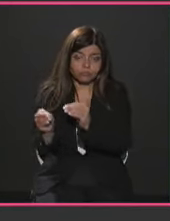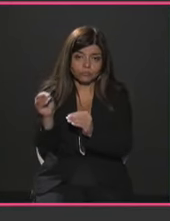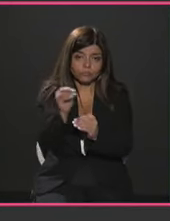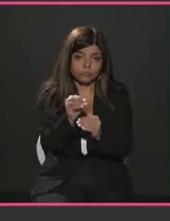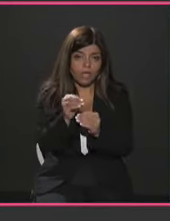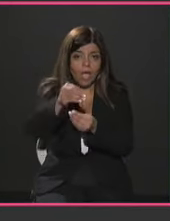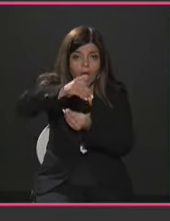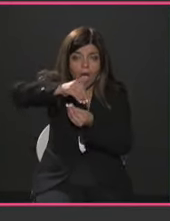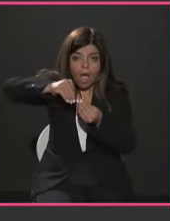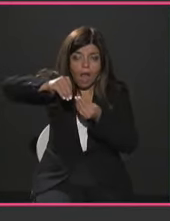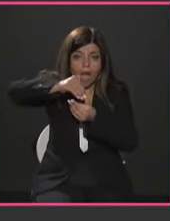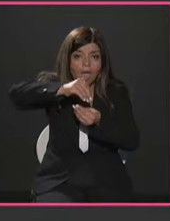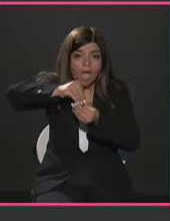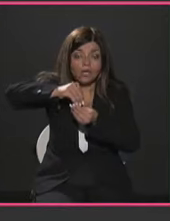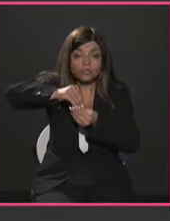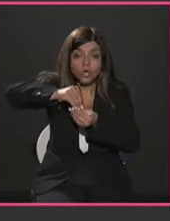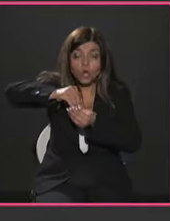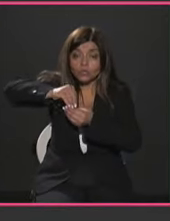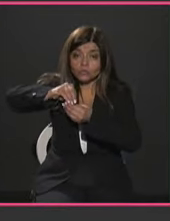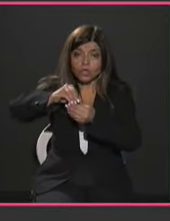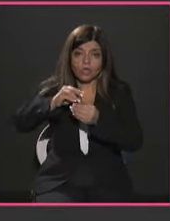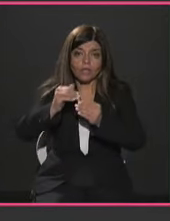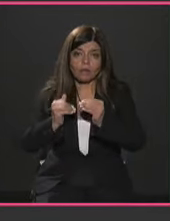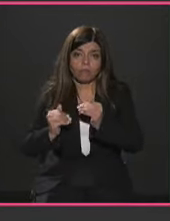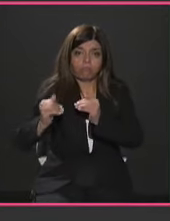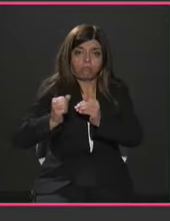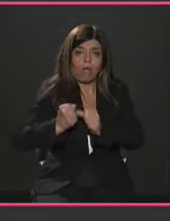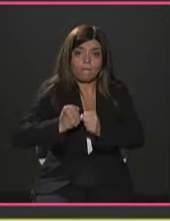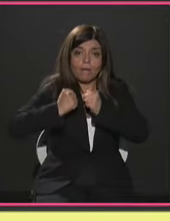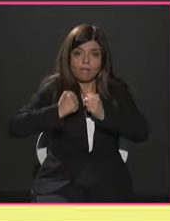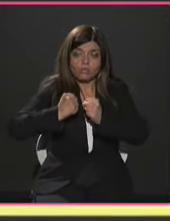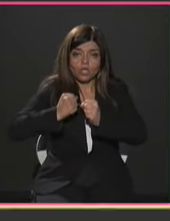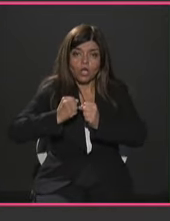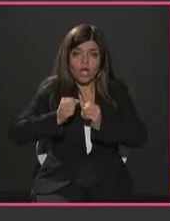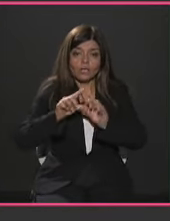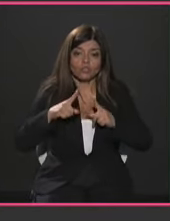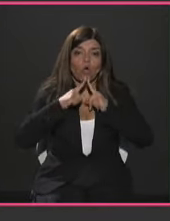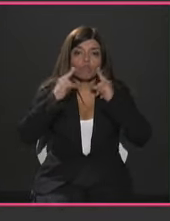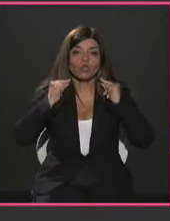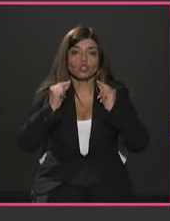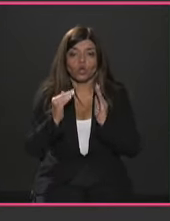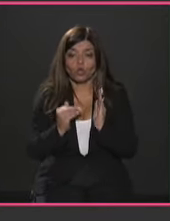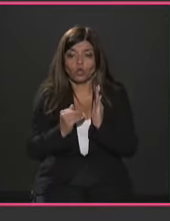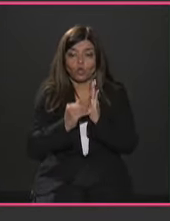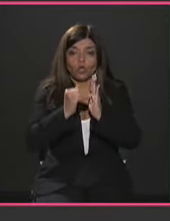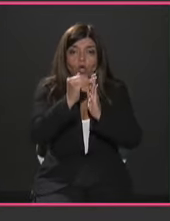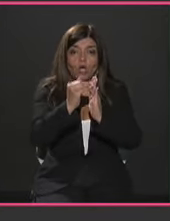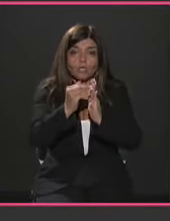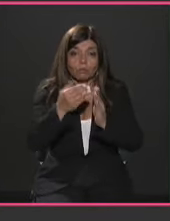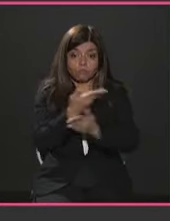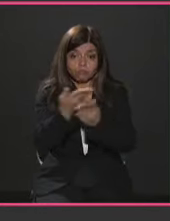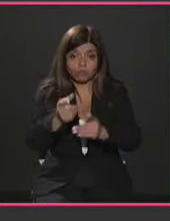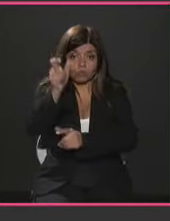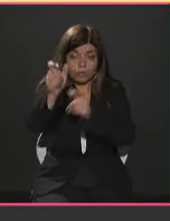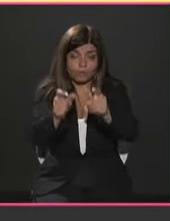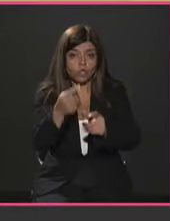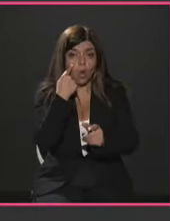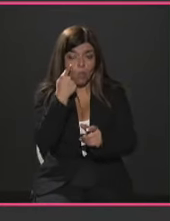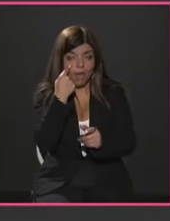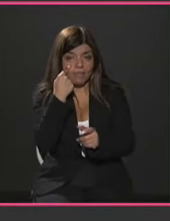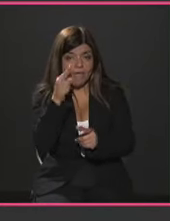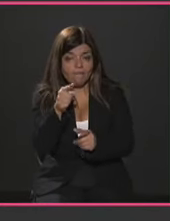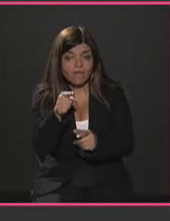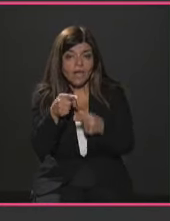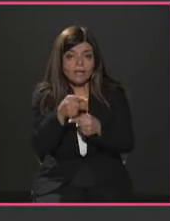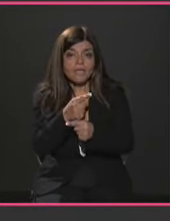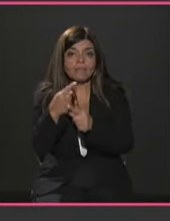de los microbiotas más dominantes Este es un protocolo que Nosotros acabamos de establecer para el público acá pueden ver que